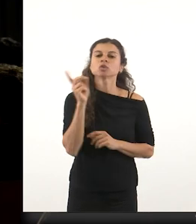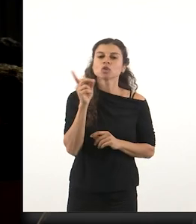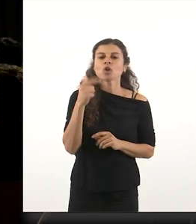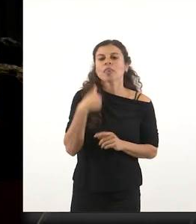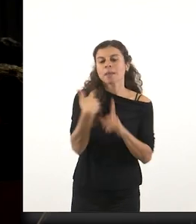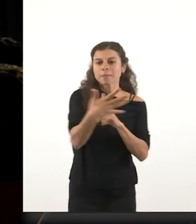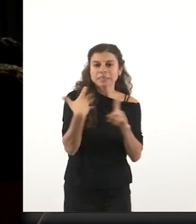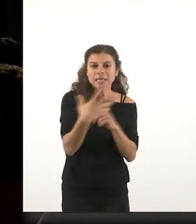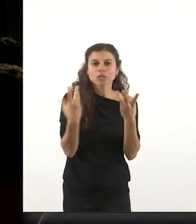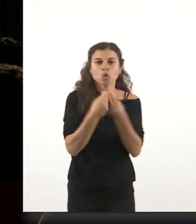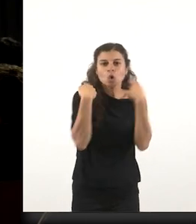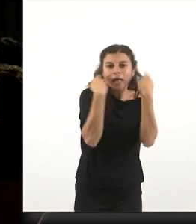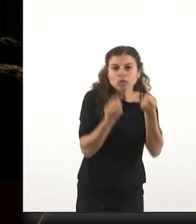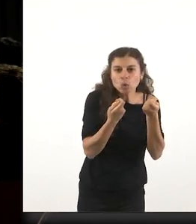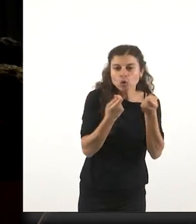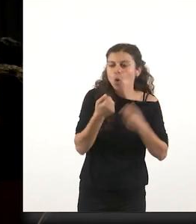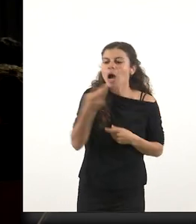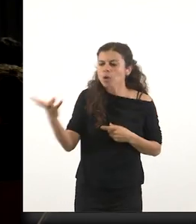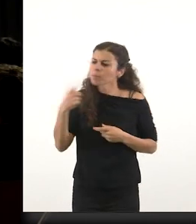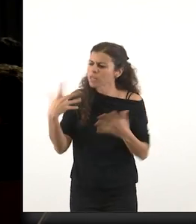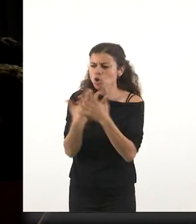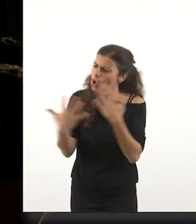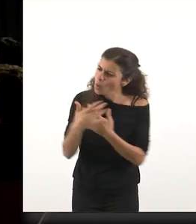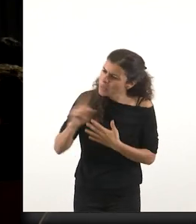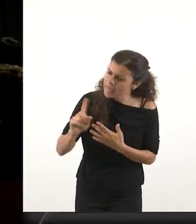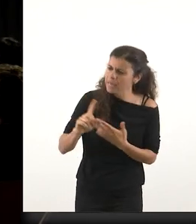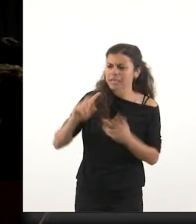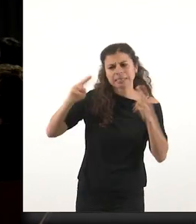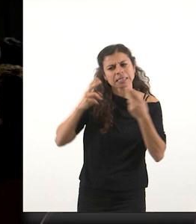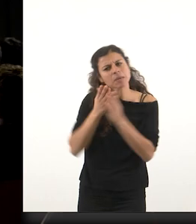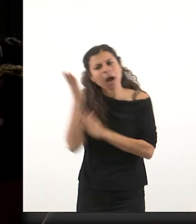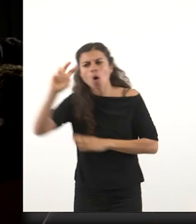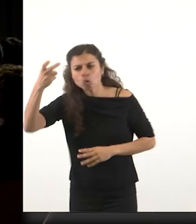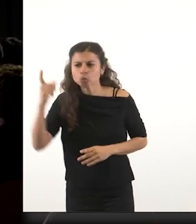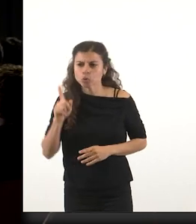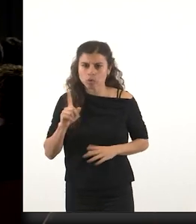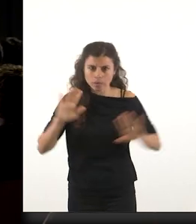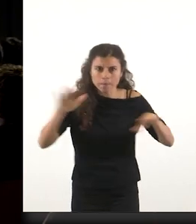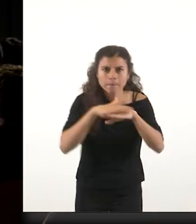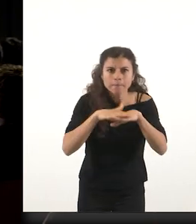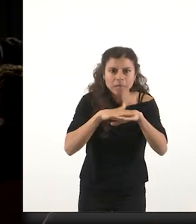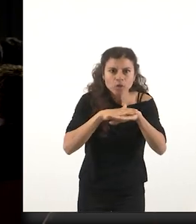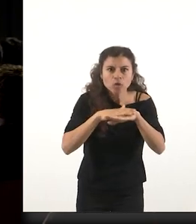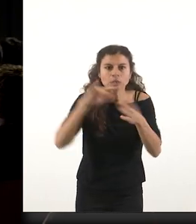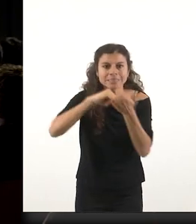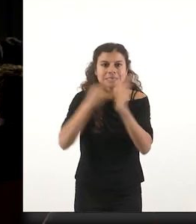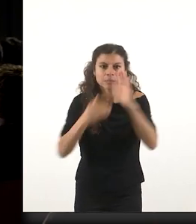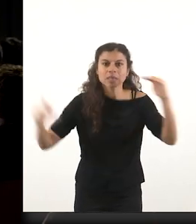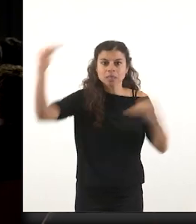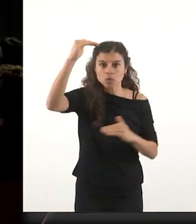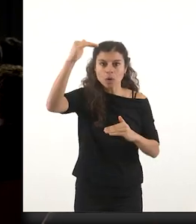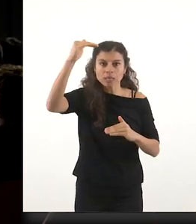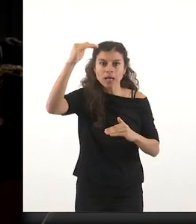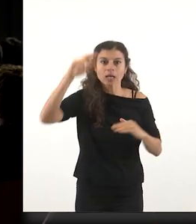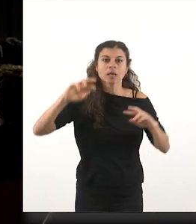me insinúan de que no mezcle cosas, de que no mezcle cosas. Se está montando en el mismo sistema de desigualdad. Lo que me pasó a mí con Antonio sí tiene que ver con toda